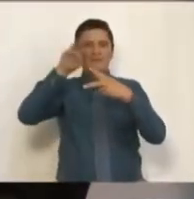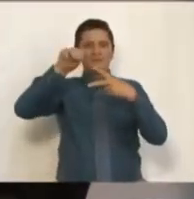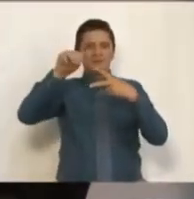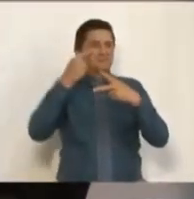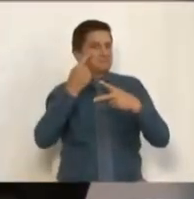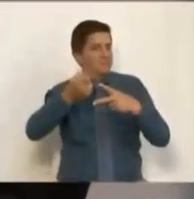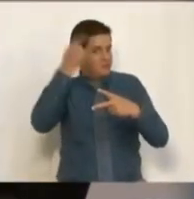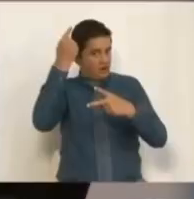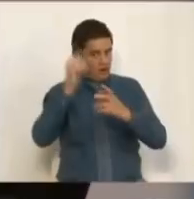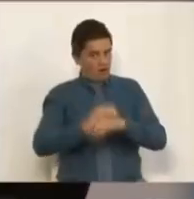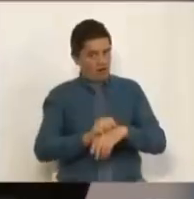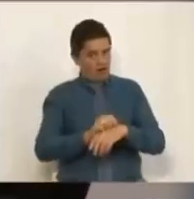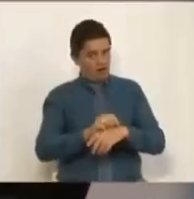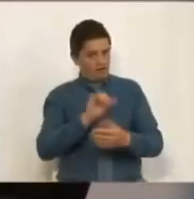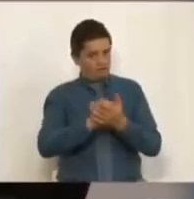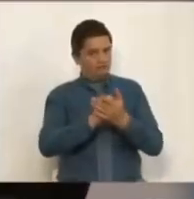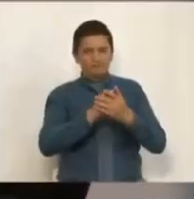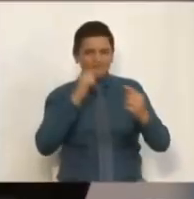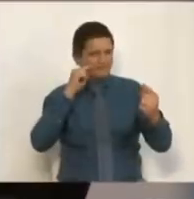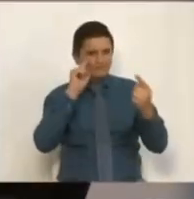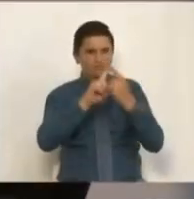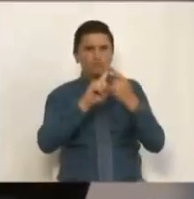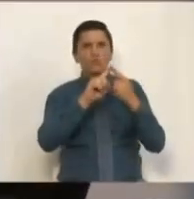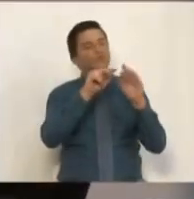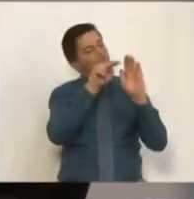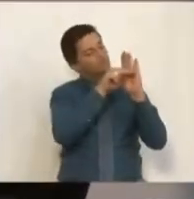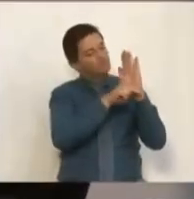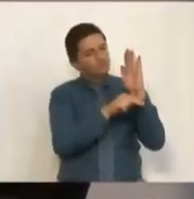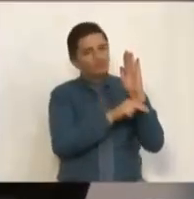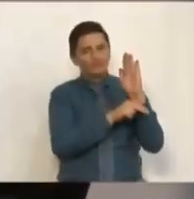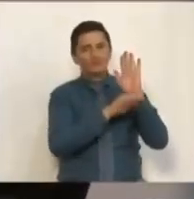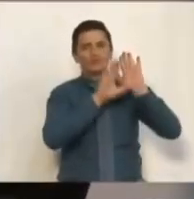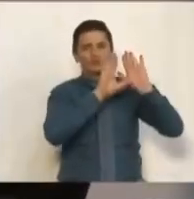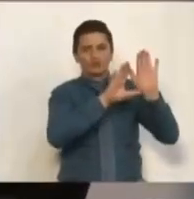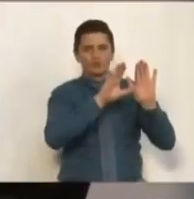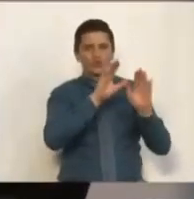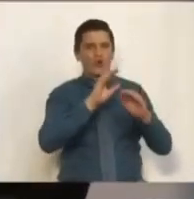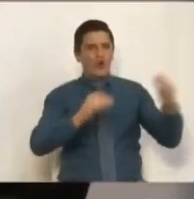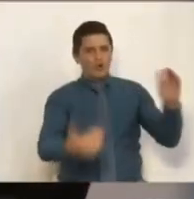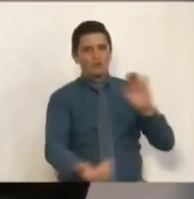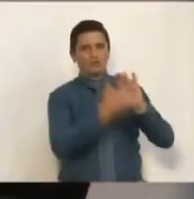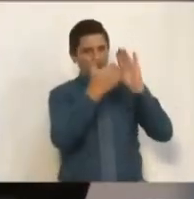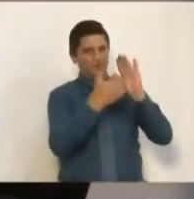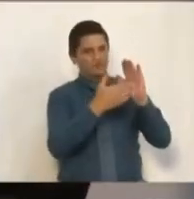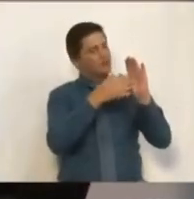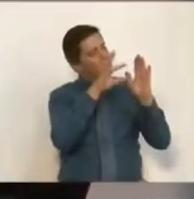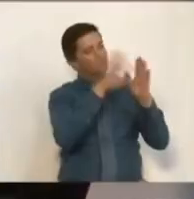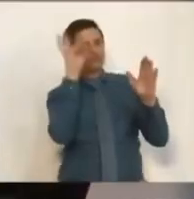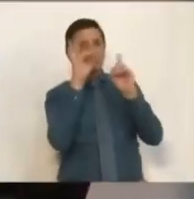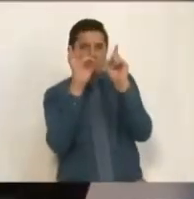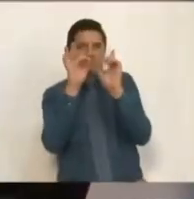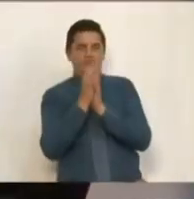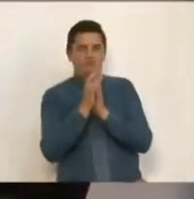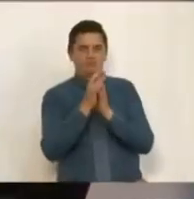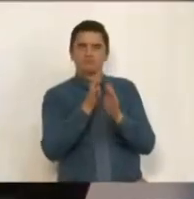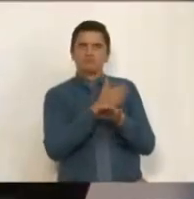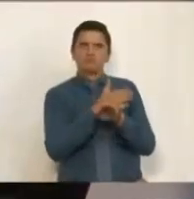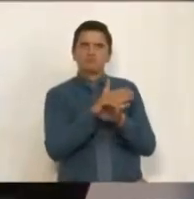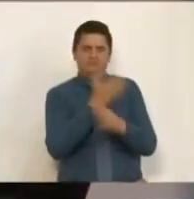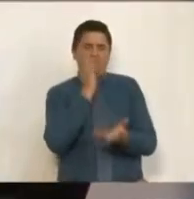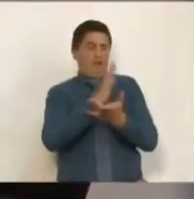usábamos, digamos, un punto clave del estatuto de la oposición. Y lo que termina sucediendo es que nos sabotean